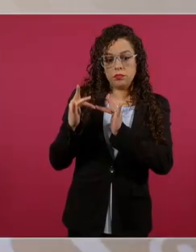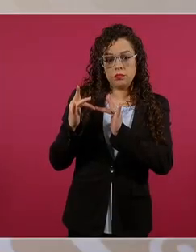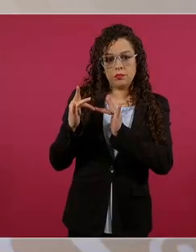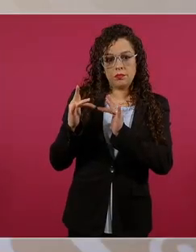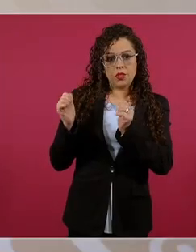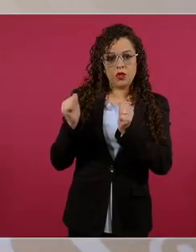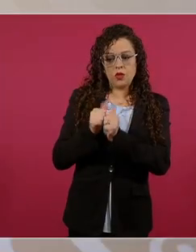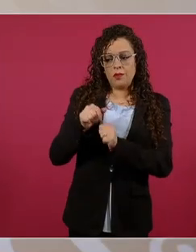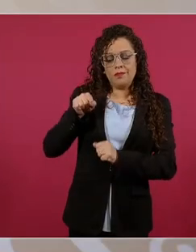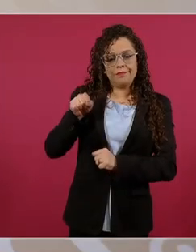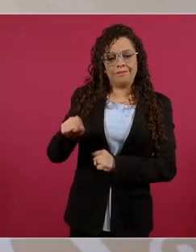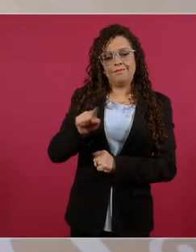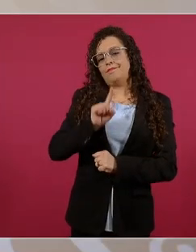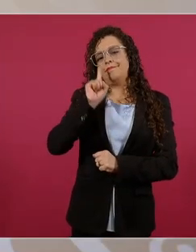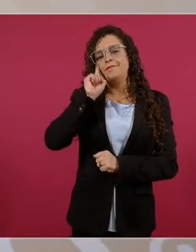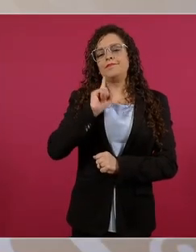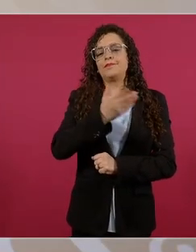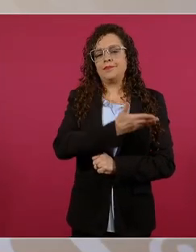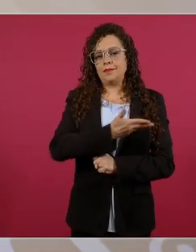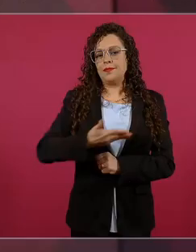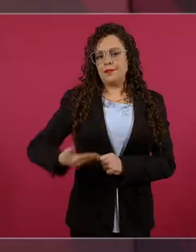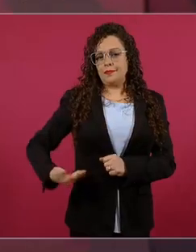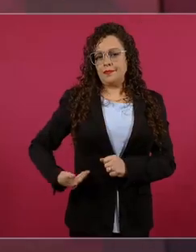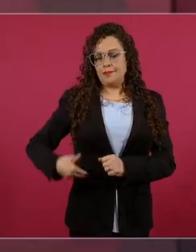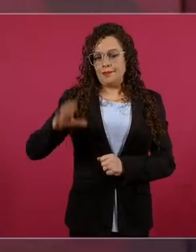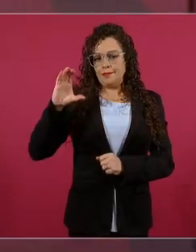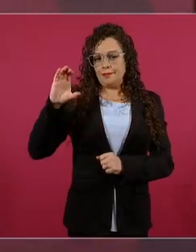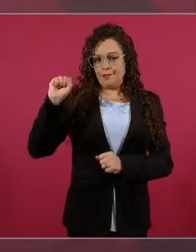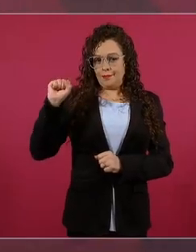mujer muy inteligente,